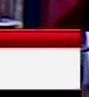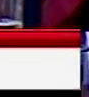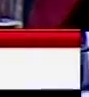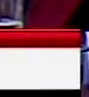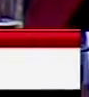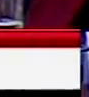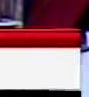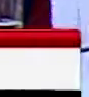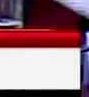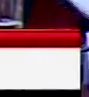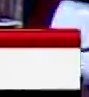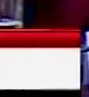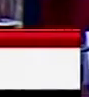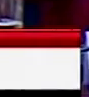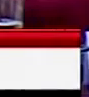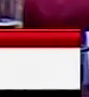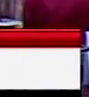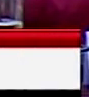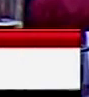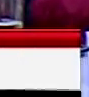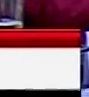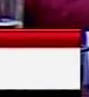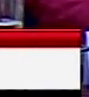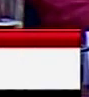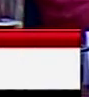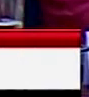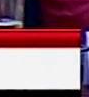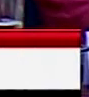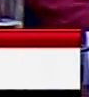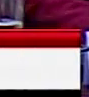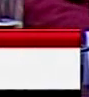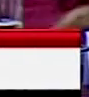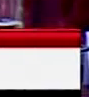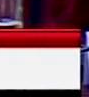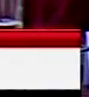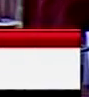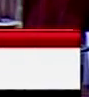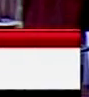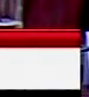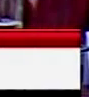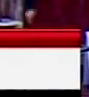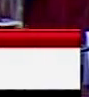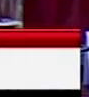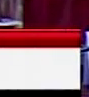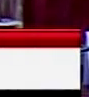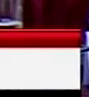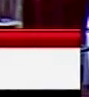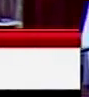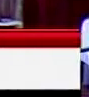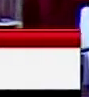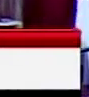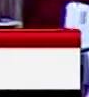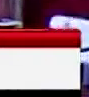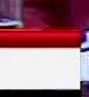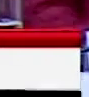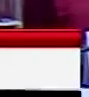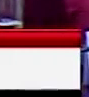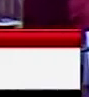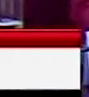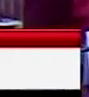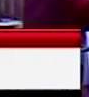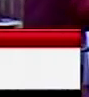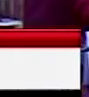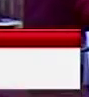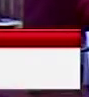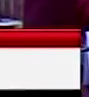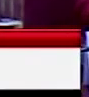3.164 estados 2018 poder ejecutivo y 3.672 2018 congreso a la república quiero también